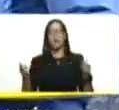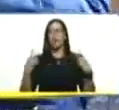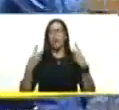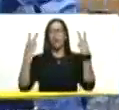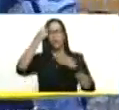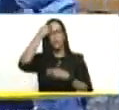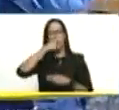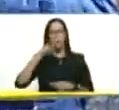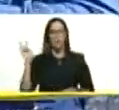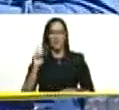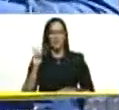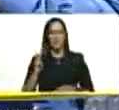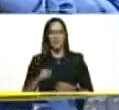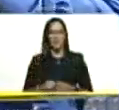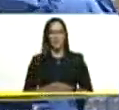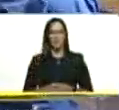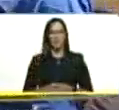Venezuela.